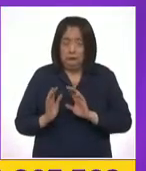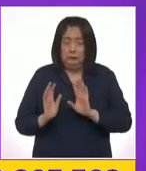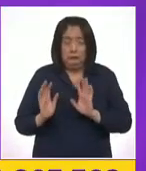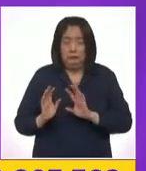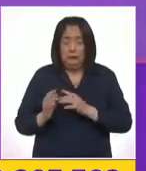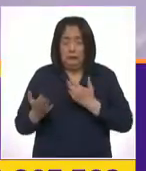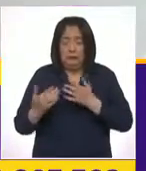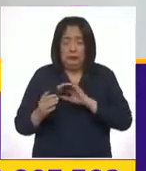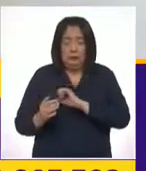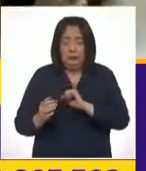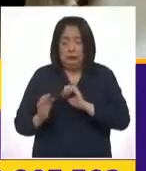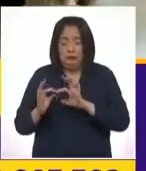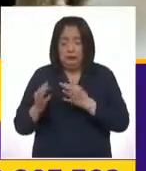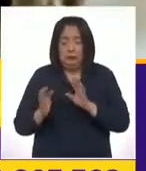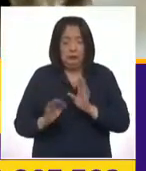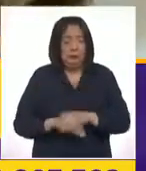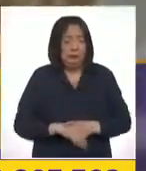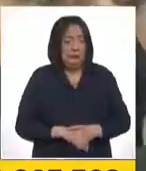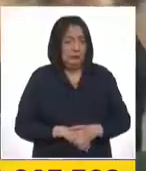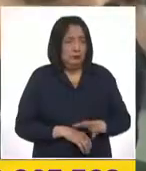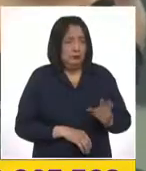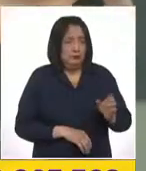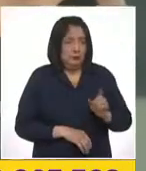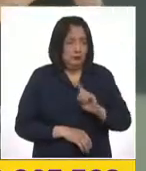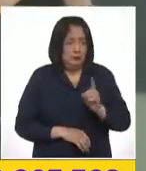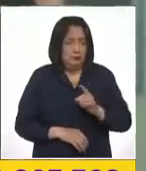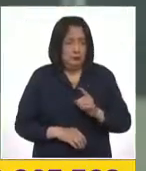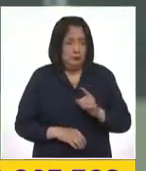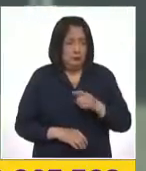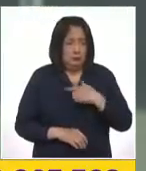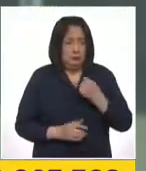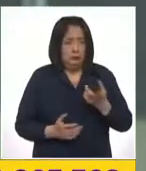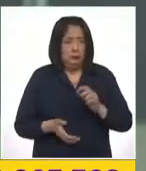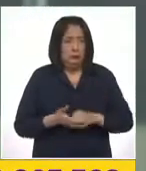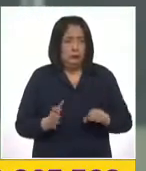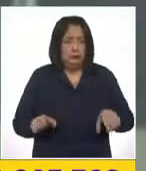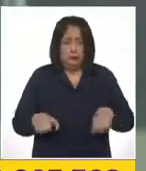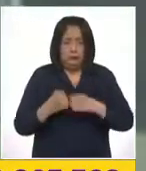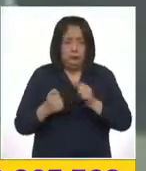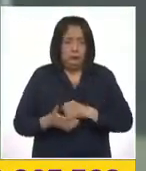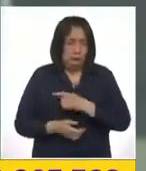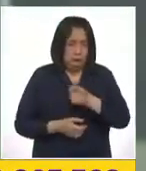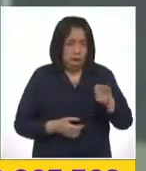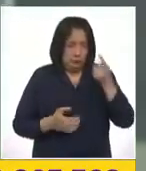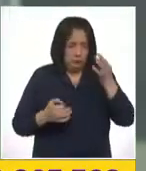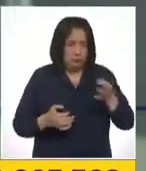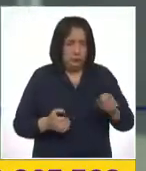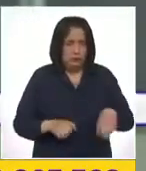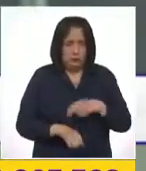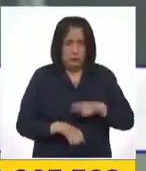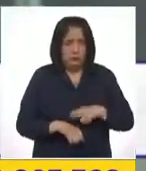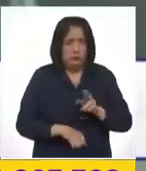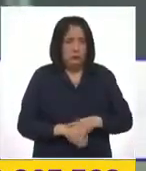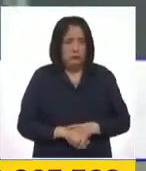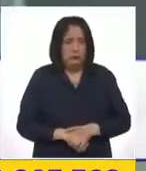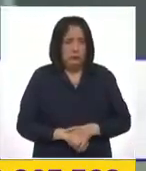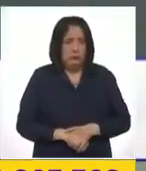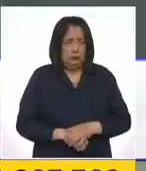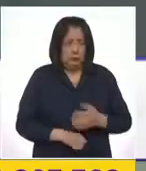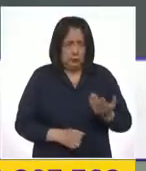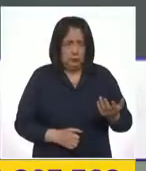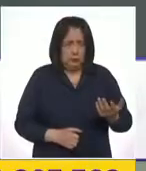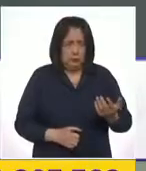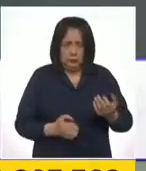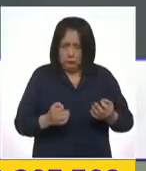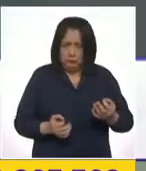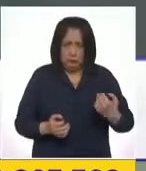familia. ¿Por qué eso no gusta? ¡Destrozar! ¿Ustedes creen que eso es normal? ¿Es justo que me hagan